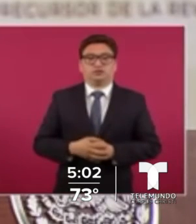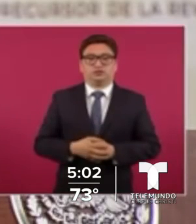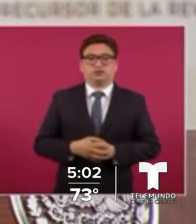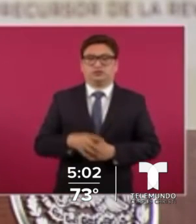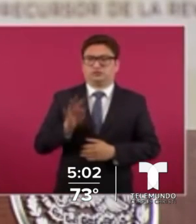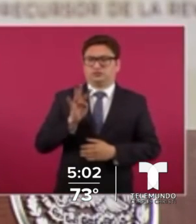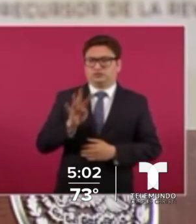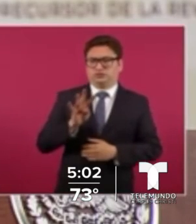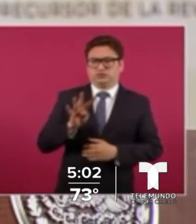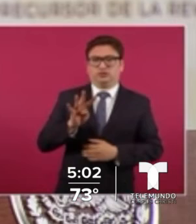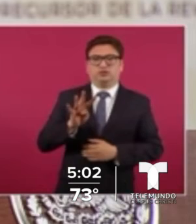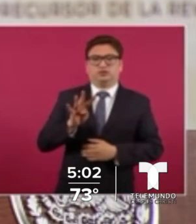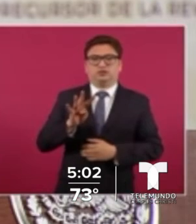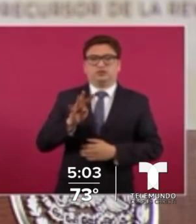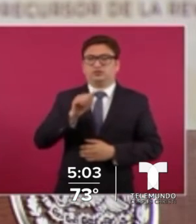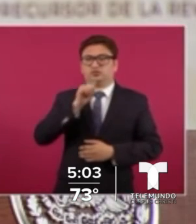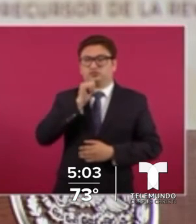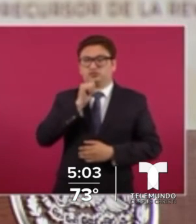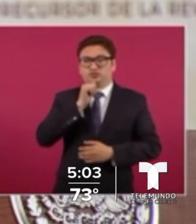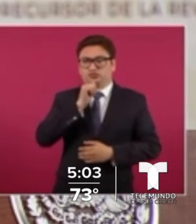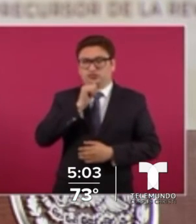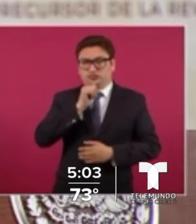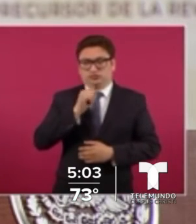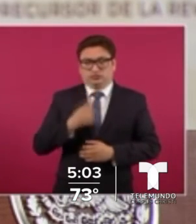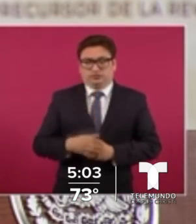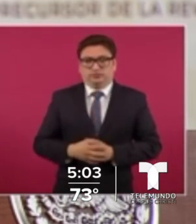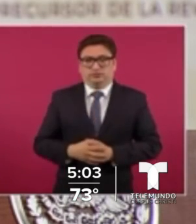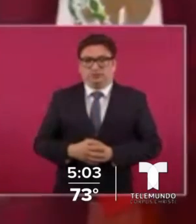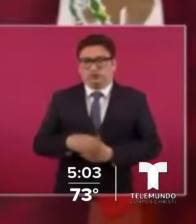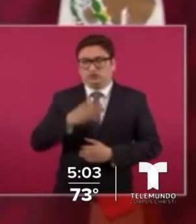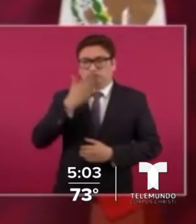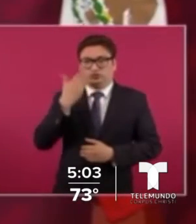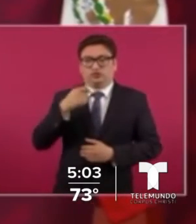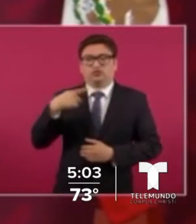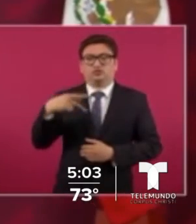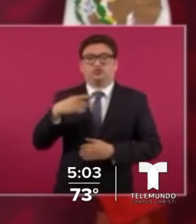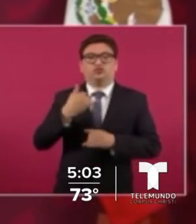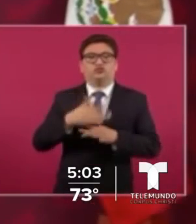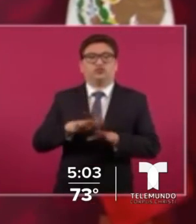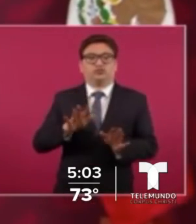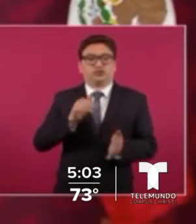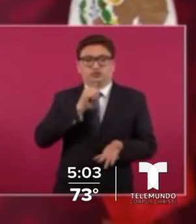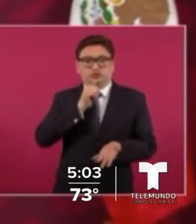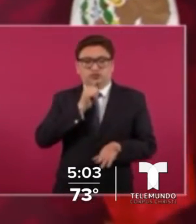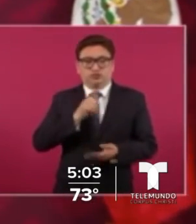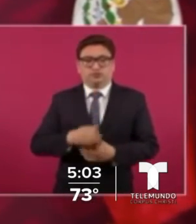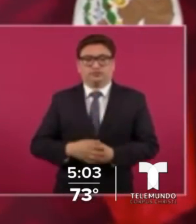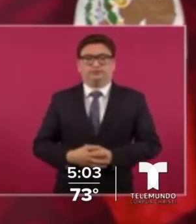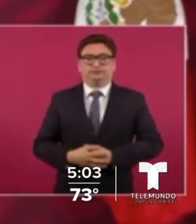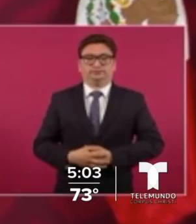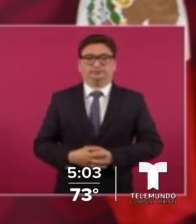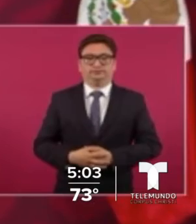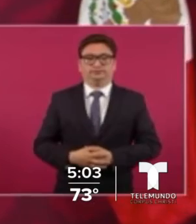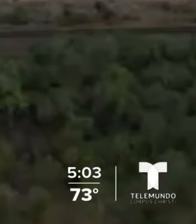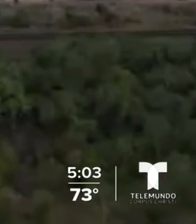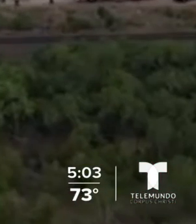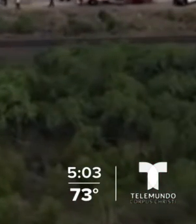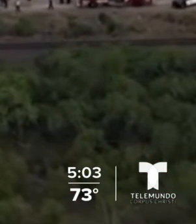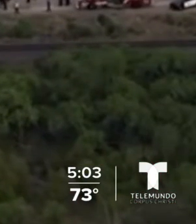19 todavía sin información sobre su nacionalidad